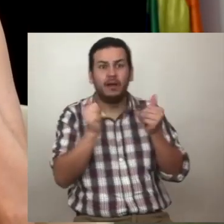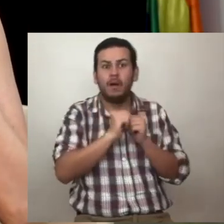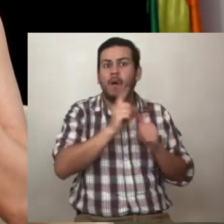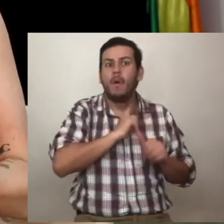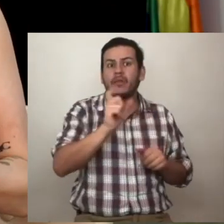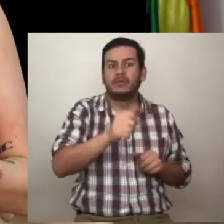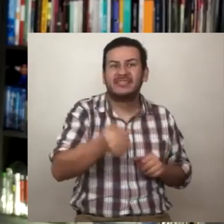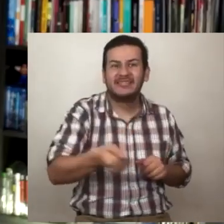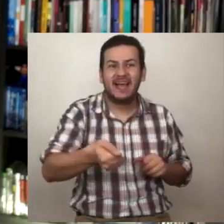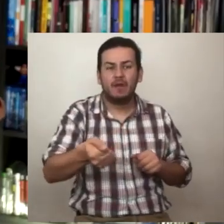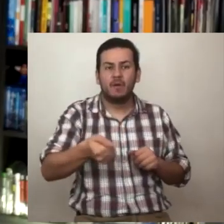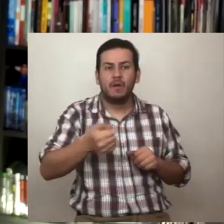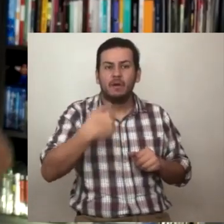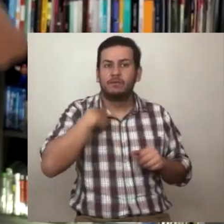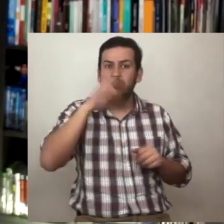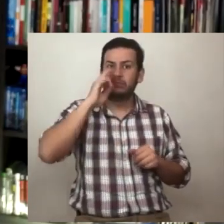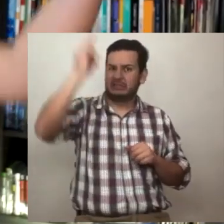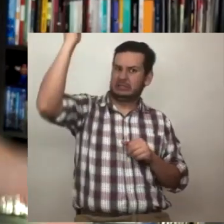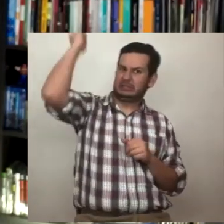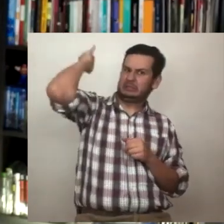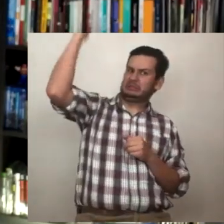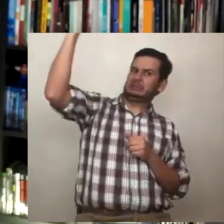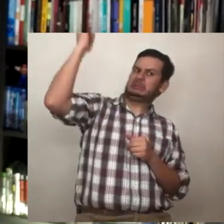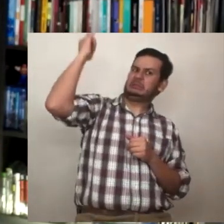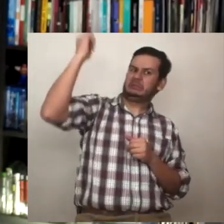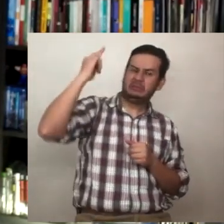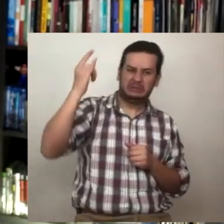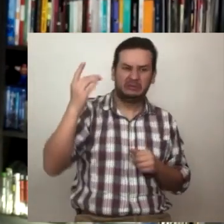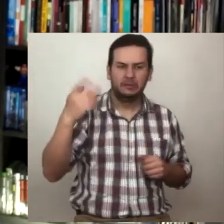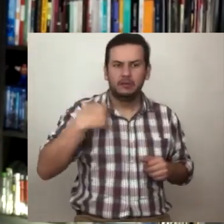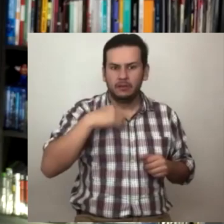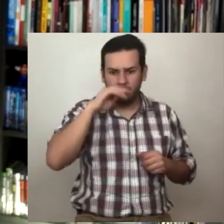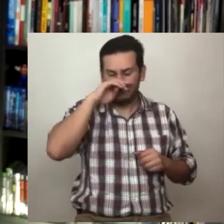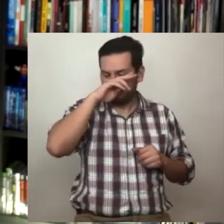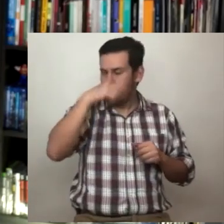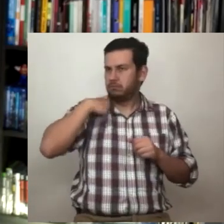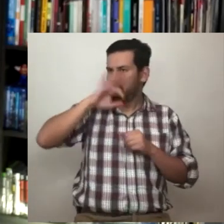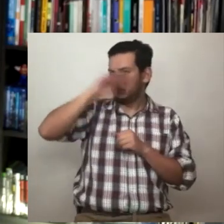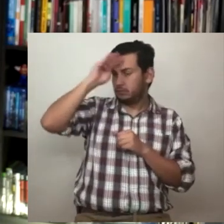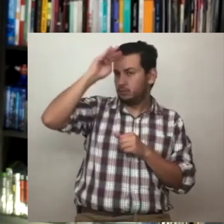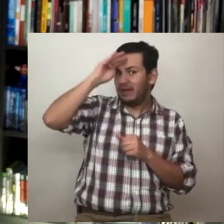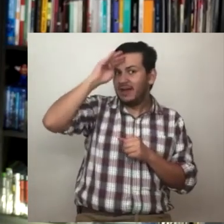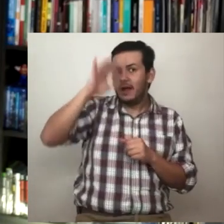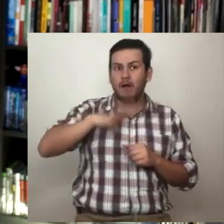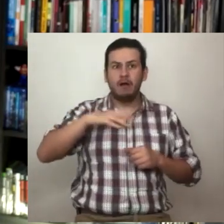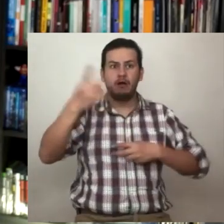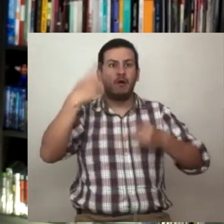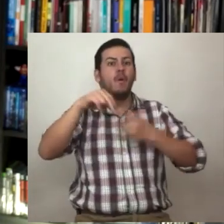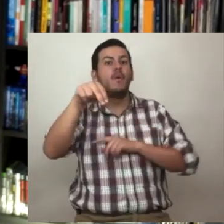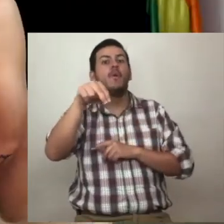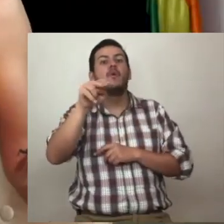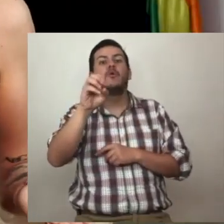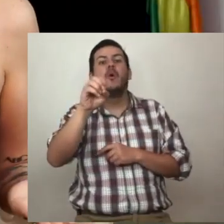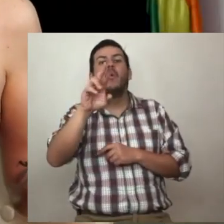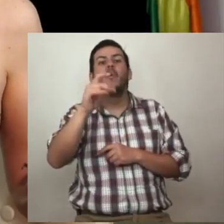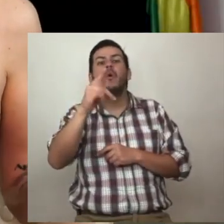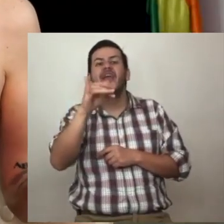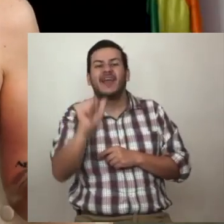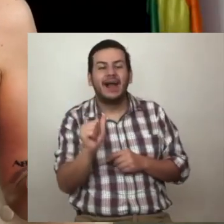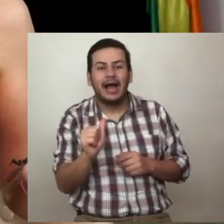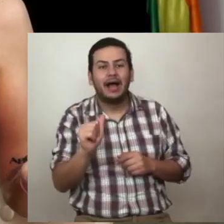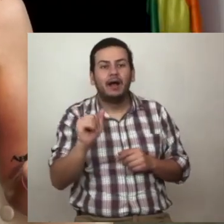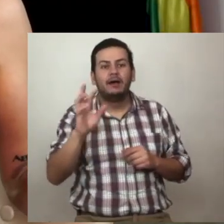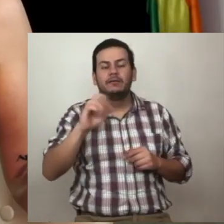del saludo. Es como cuando me conocen, me ven toda altota y mis vidos. Yo no sé si esta gente pensará que soy como de Noruega o algo así, pero ya cuando se